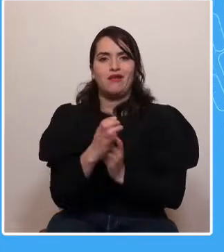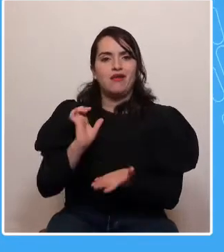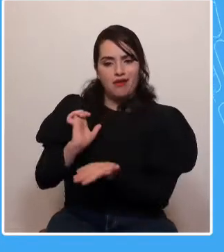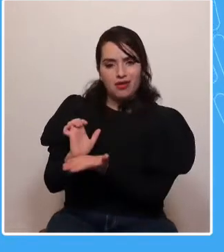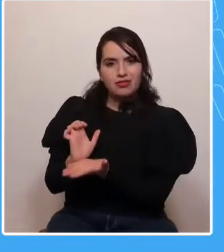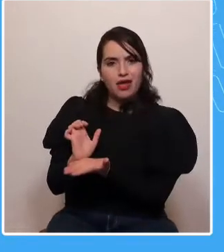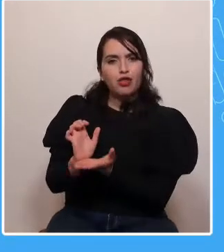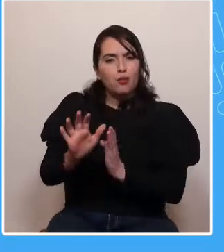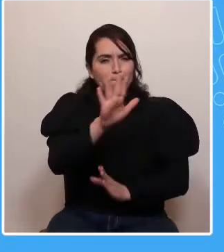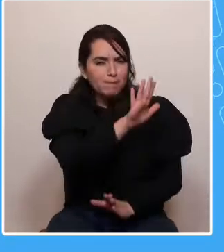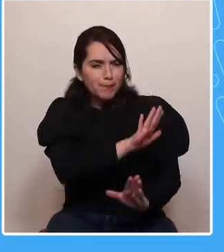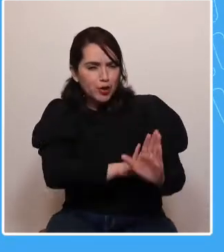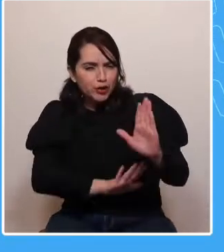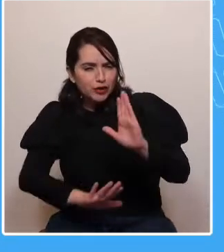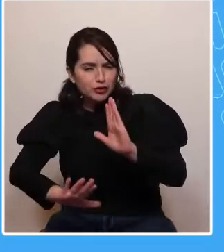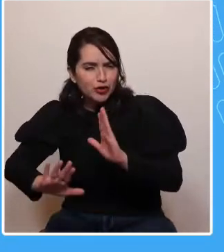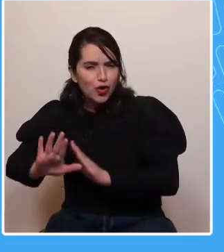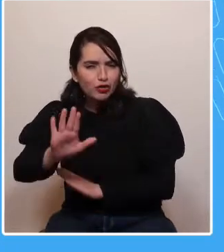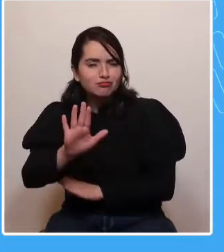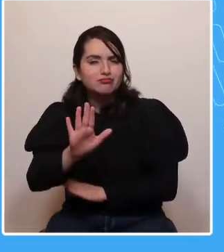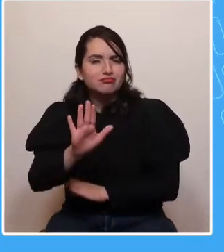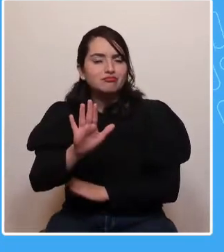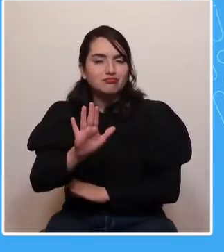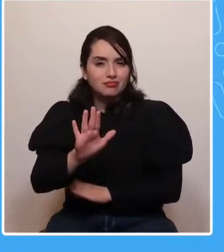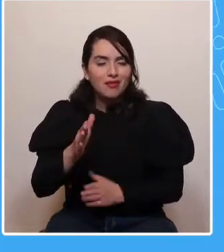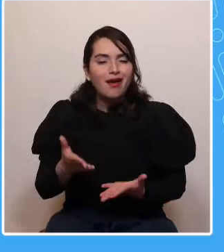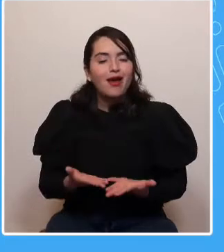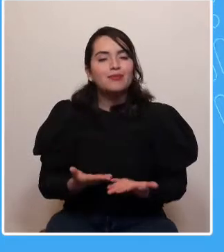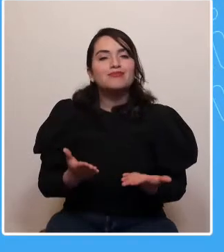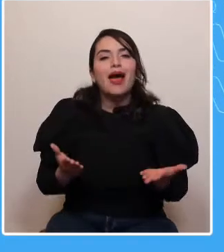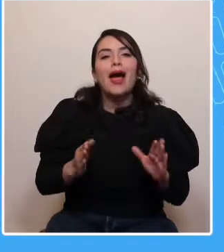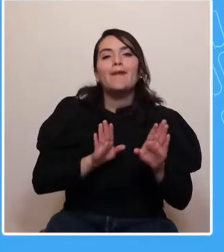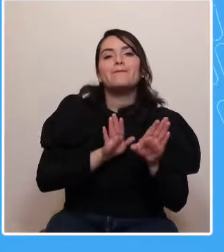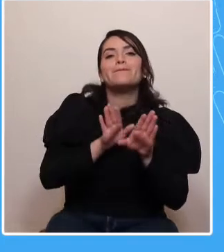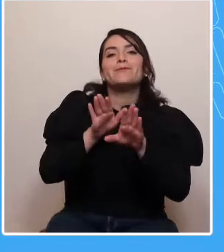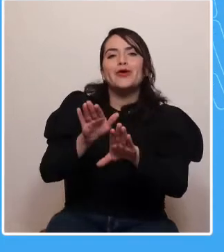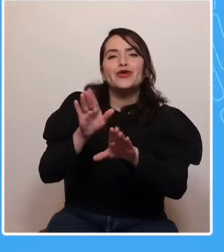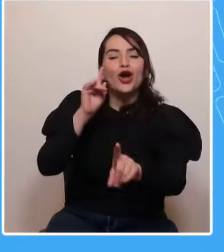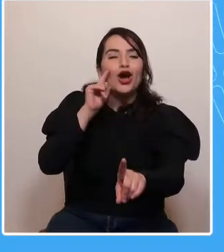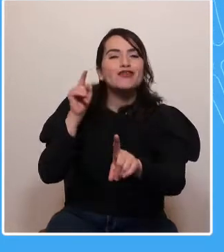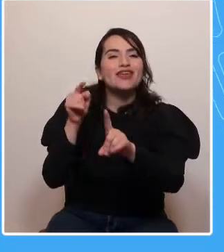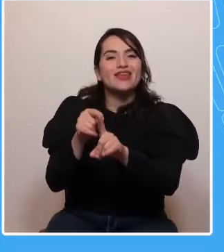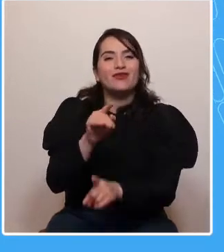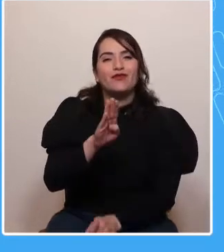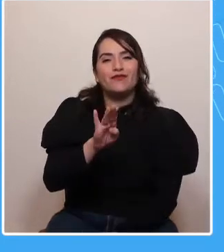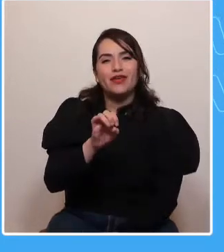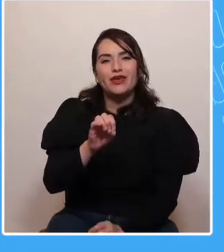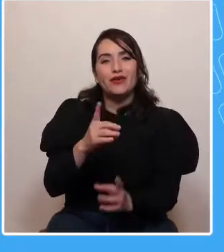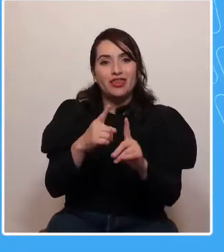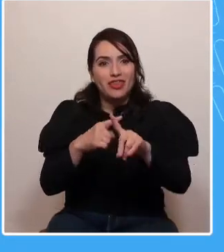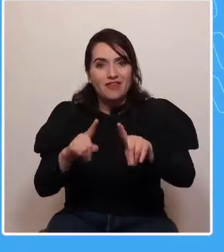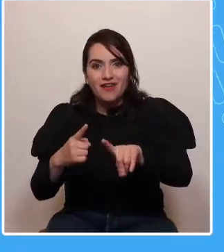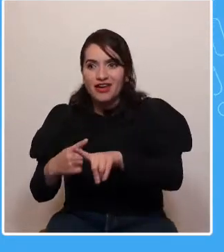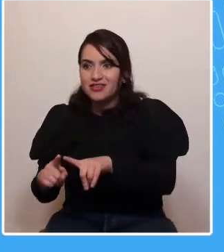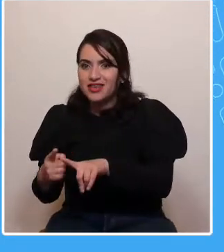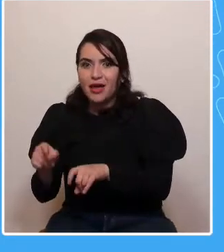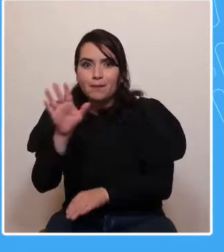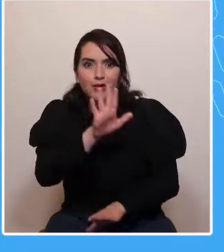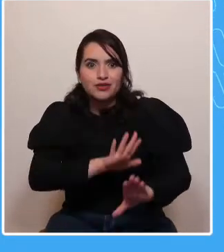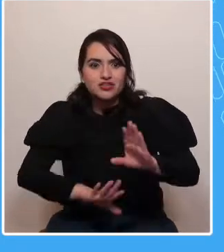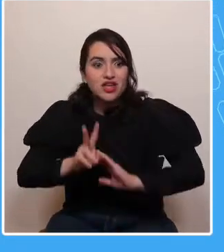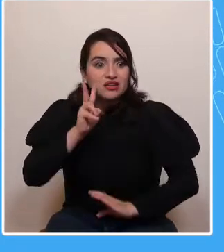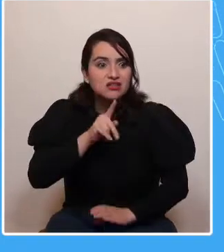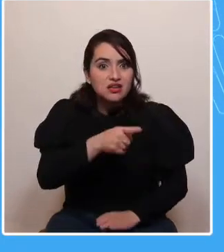estas reservas que contribuyen a las metas de preservación de la biodiversidad. Sin ella, la vida se